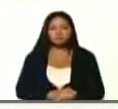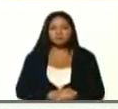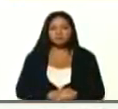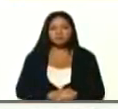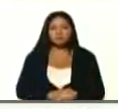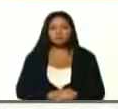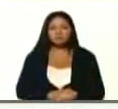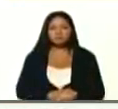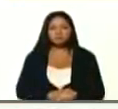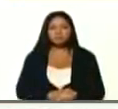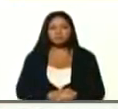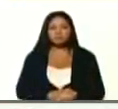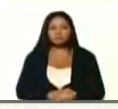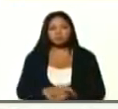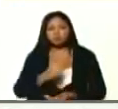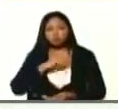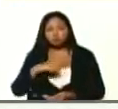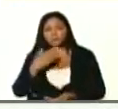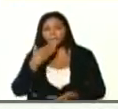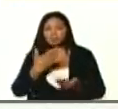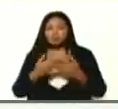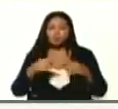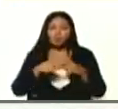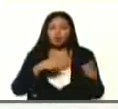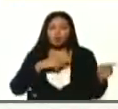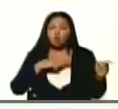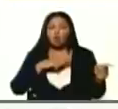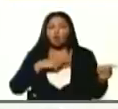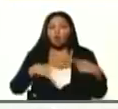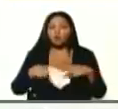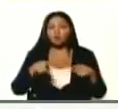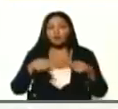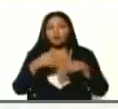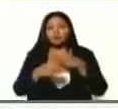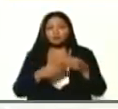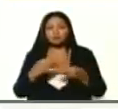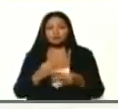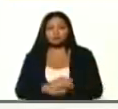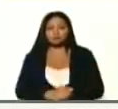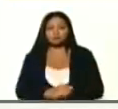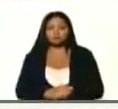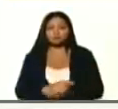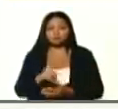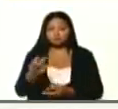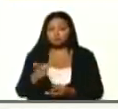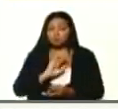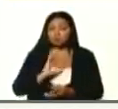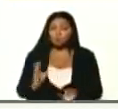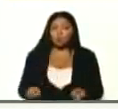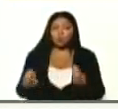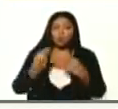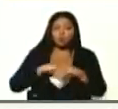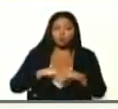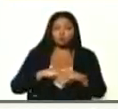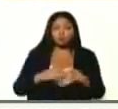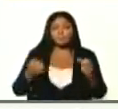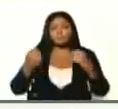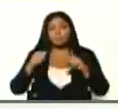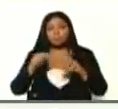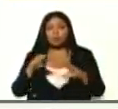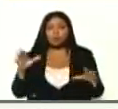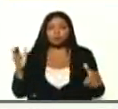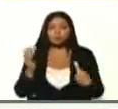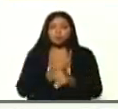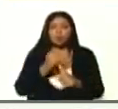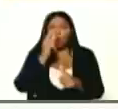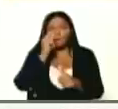Por tal motivo se le solicitó orden de aprehensión, la cual fue acordada, siendo practicada la detención del